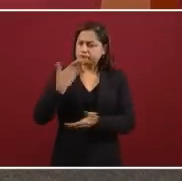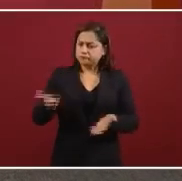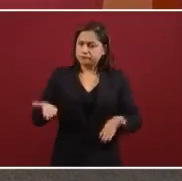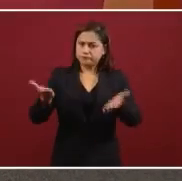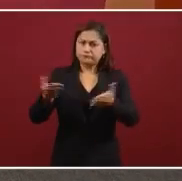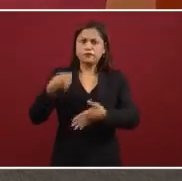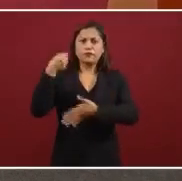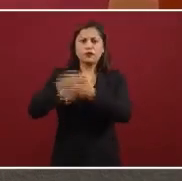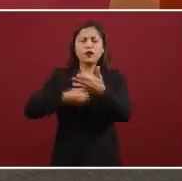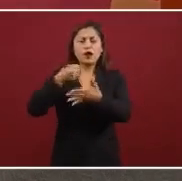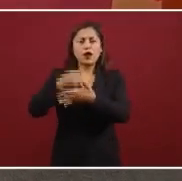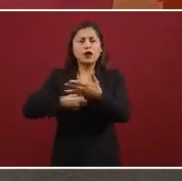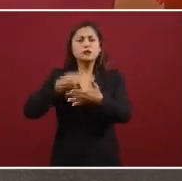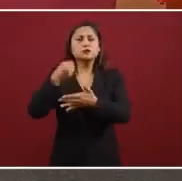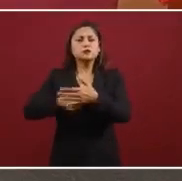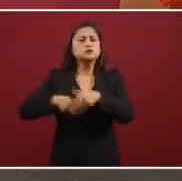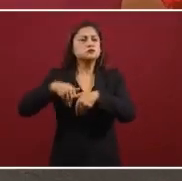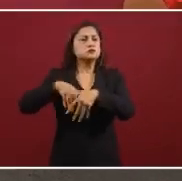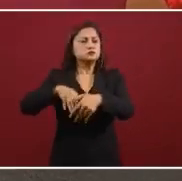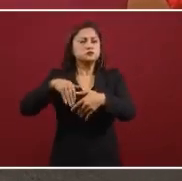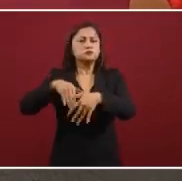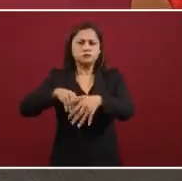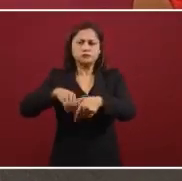y que se manifiesten pacíficamente.